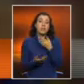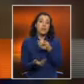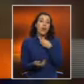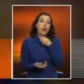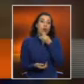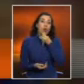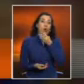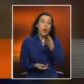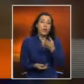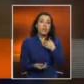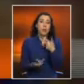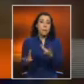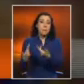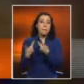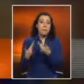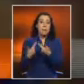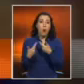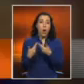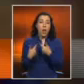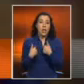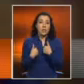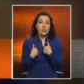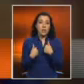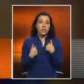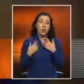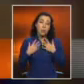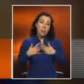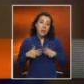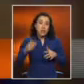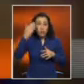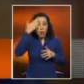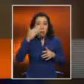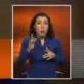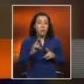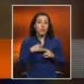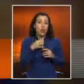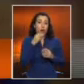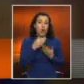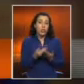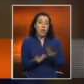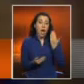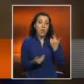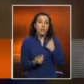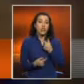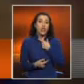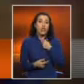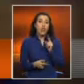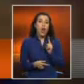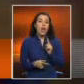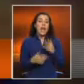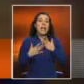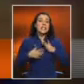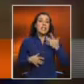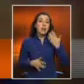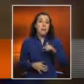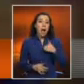conté que me molestaban. Igual me siento mal por no haberle contado antes, pero no quería hacer que se sintiera